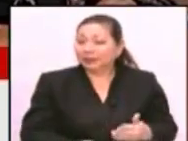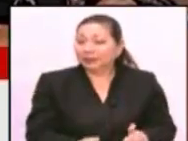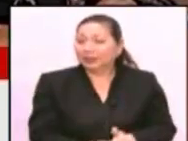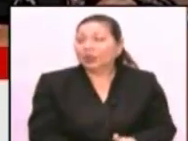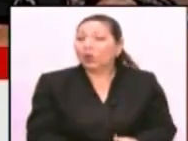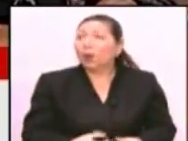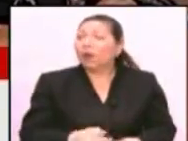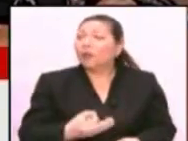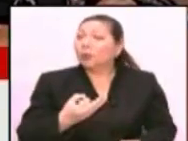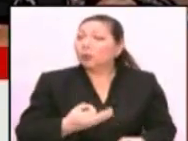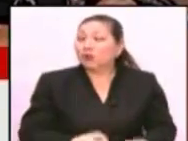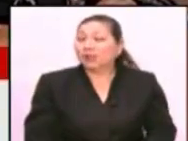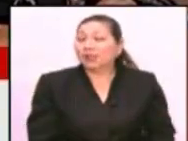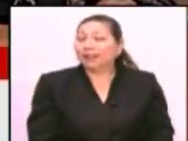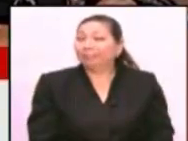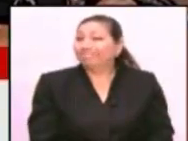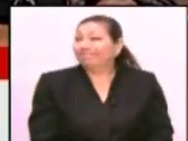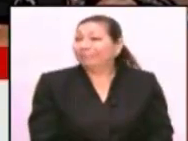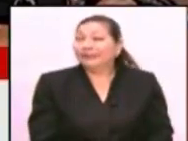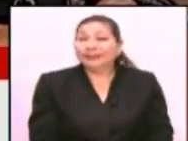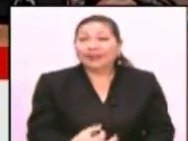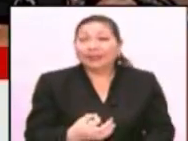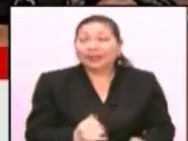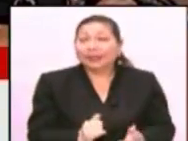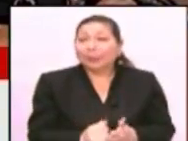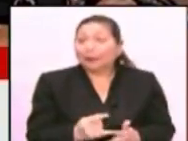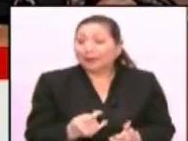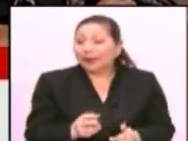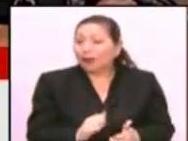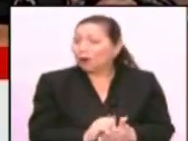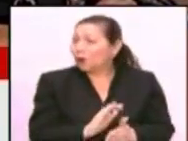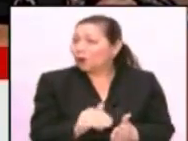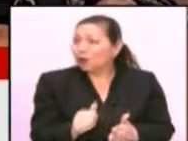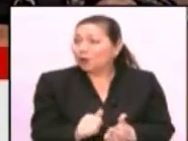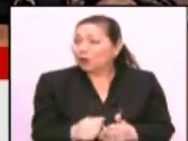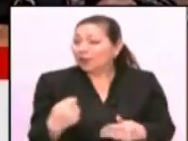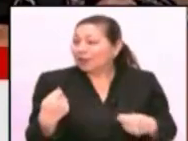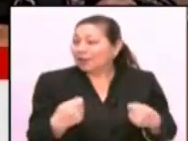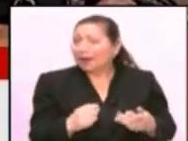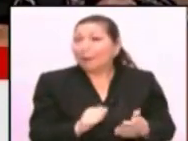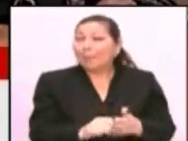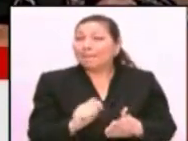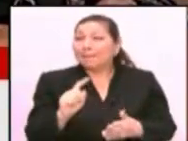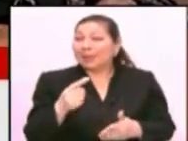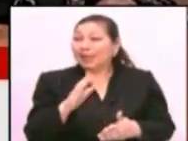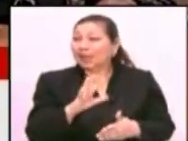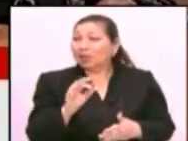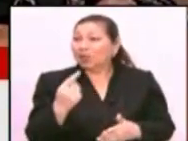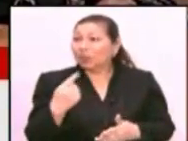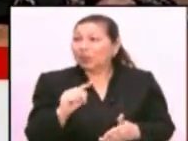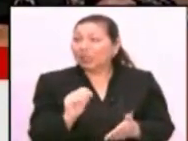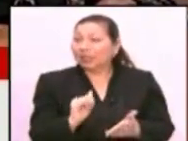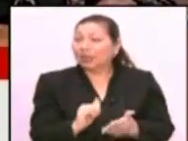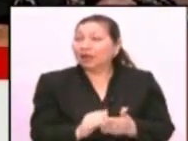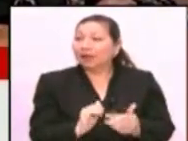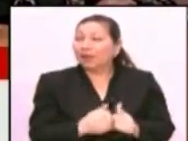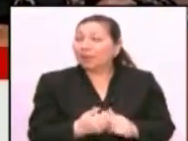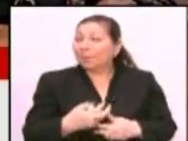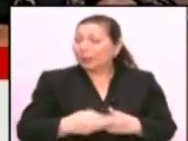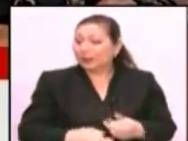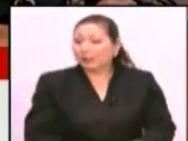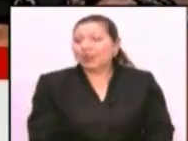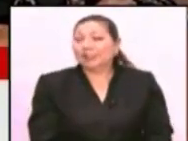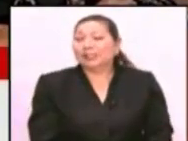la asistencia familiar. La verdad que el sistema de justicia penal, con todo lo que significa la inversión de más de 1.500 millones de soles en lo que va a la reforma procesal